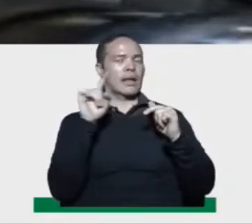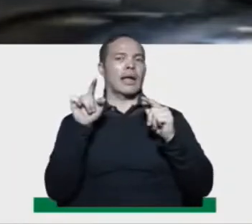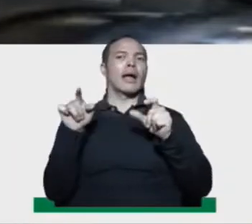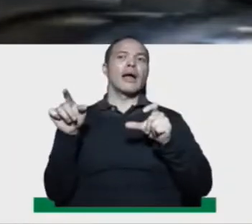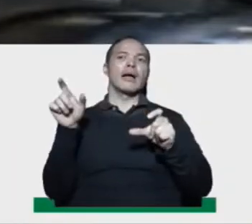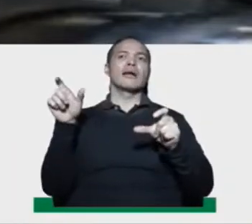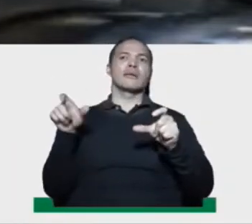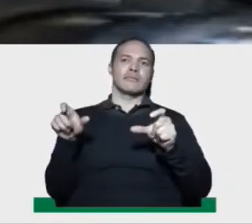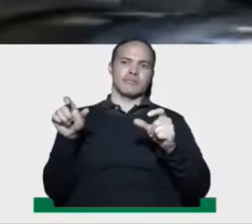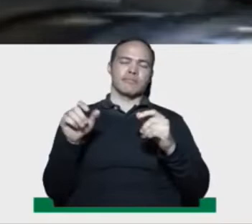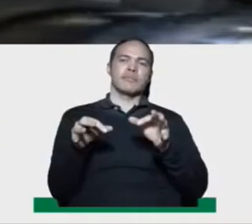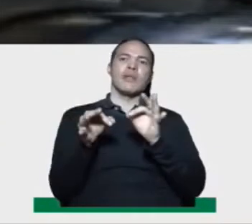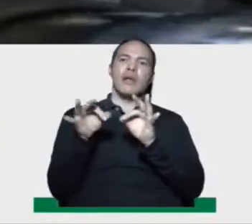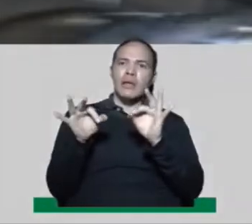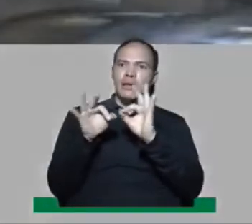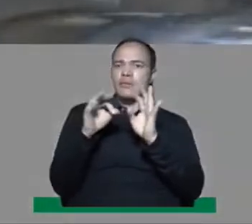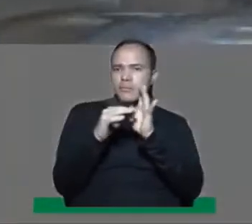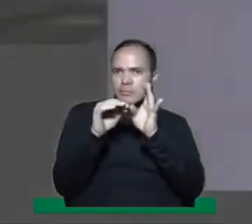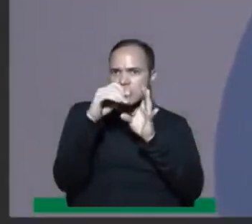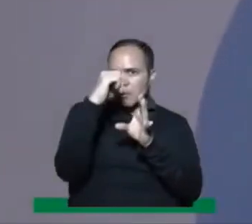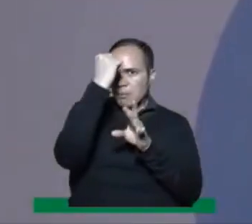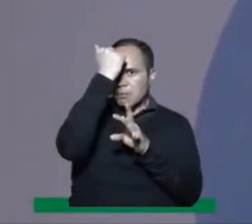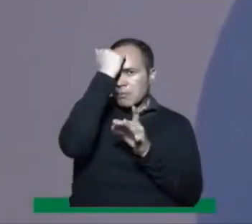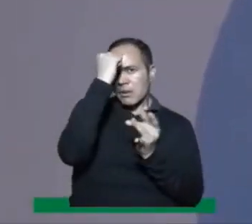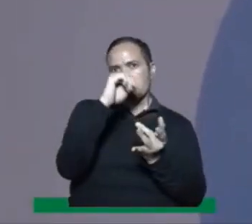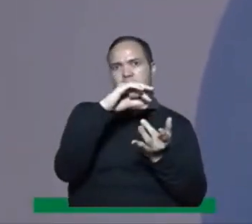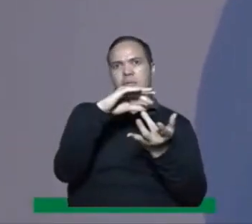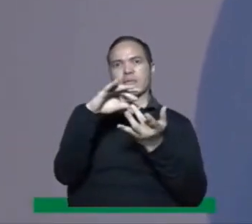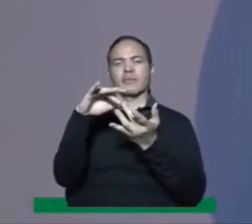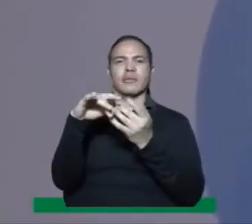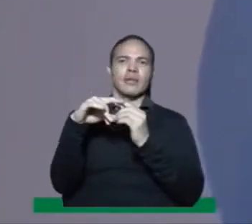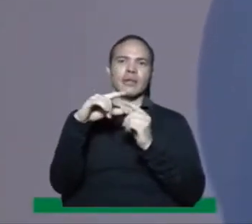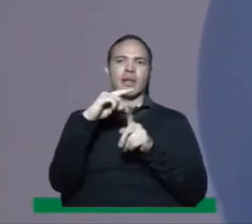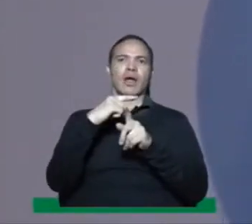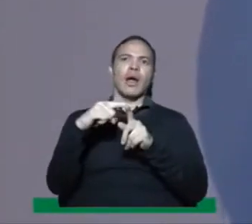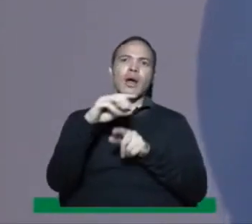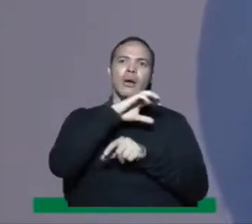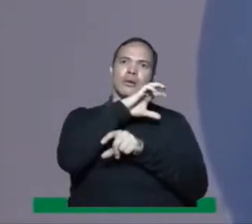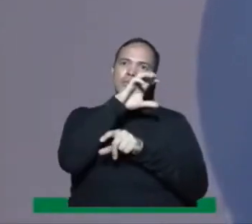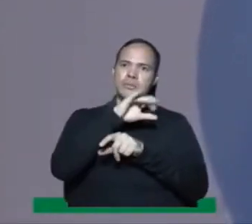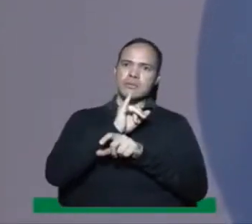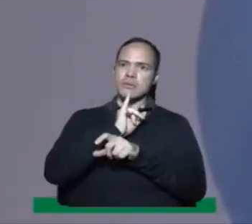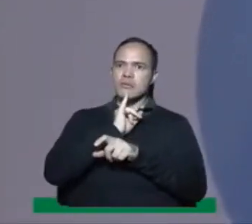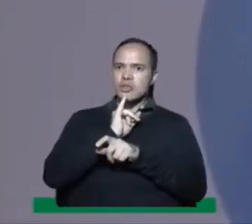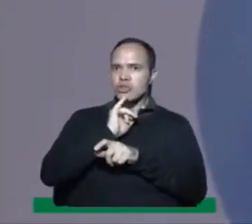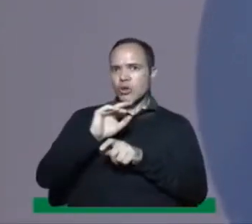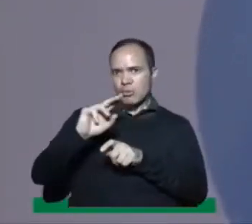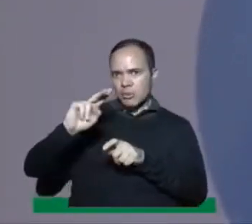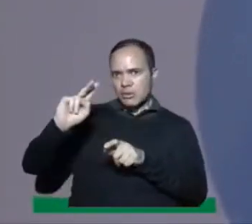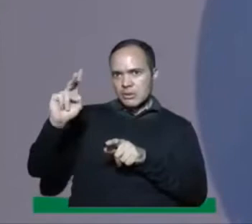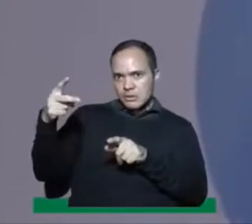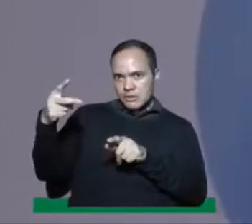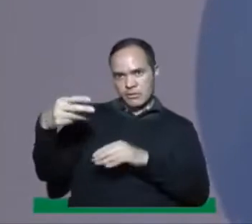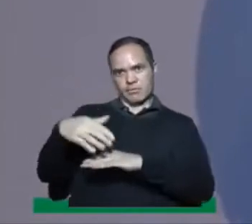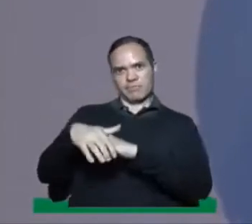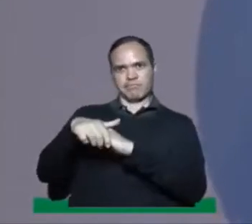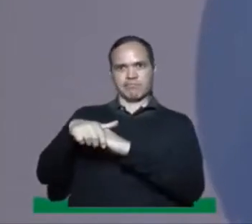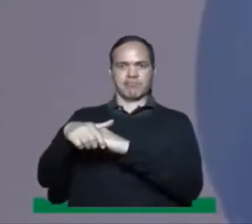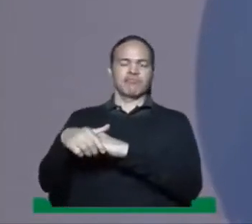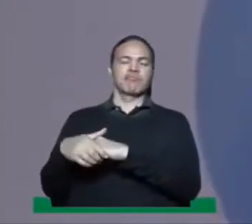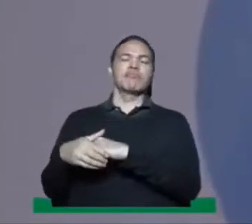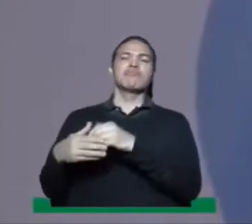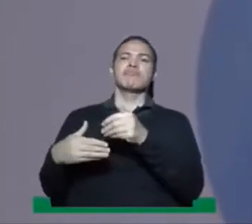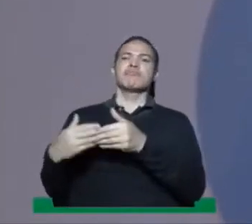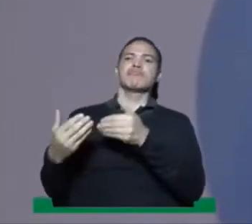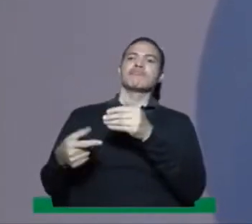con el turista pues manejara en un segundo idioma con el tiempo se van empezando a abrir las puertas